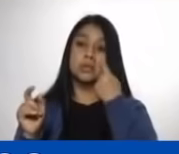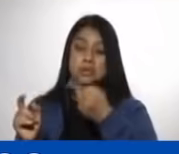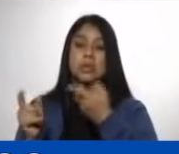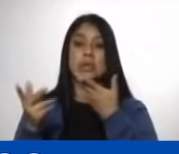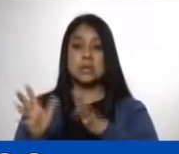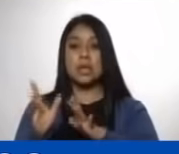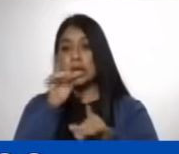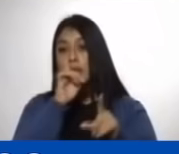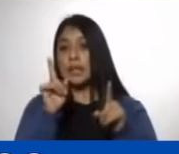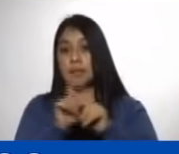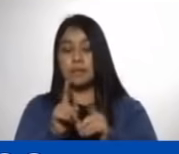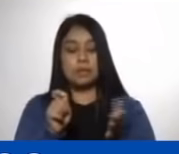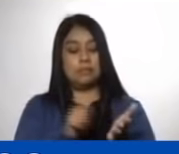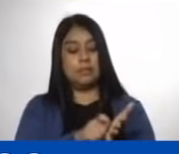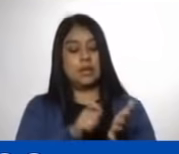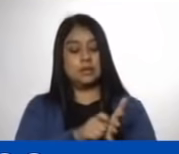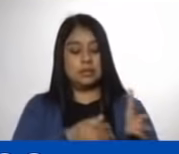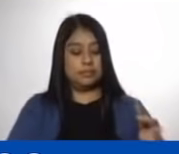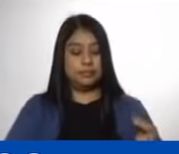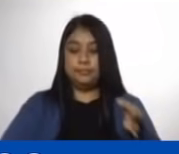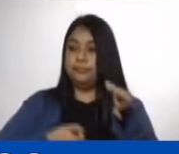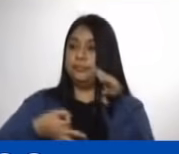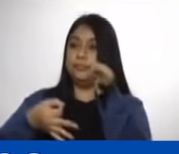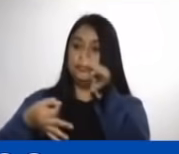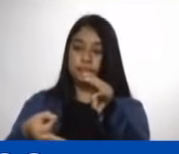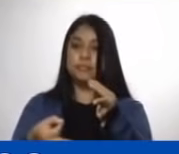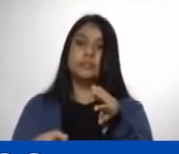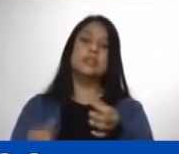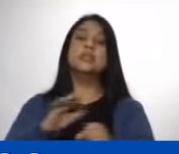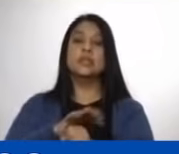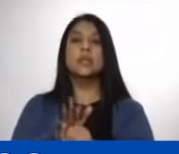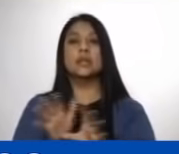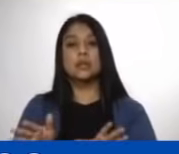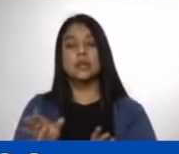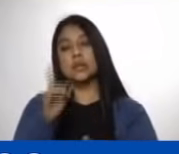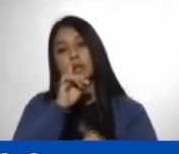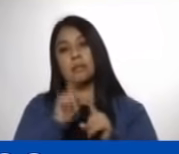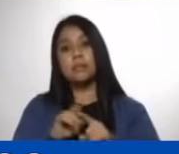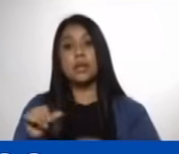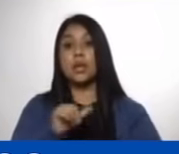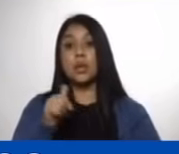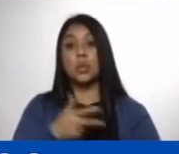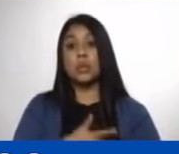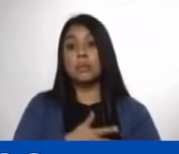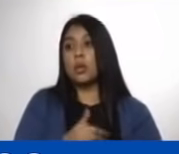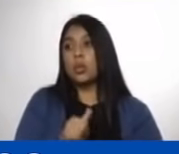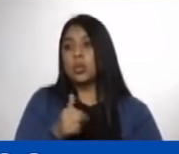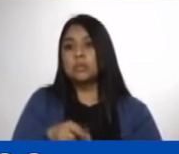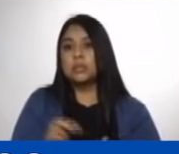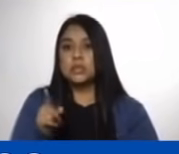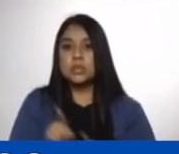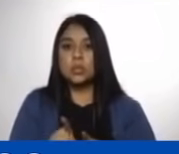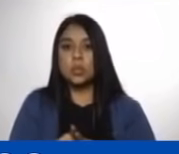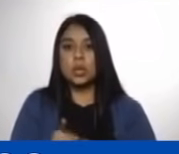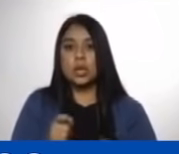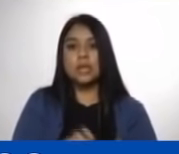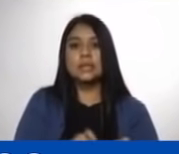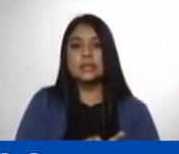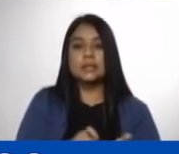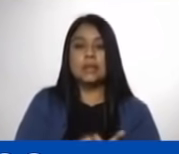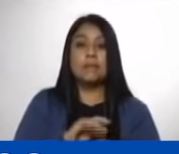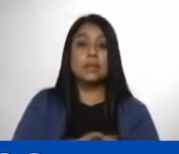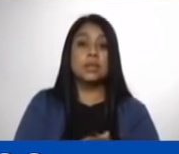protocolos de bioseguridad se exige también, como en Guatemala, así como en otros países, que se cumpla con el protocolo